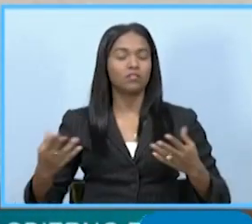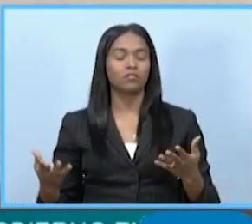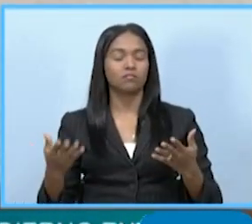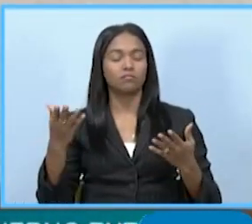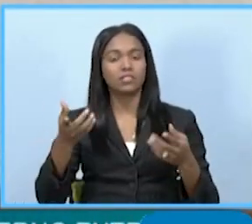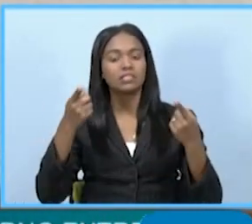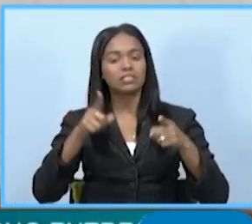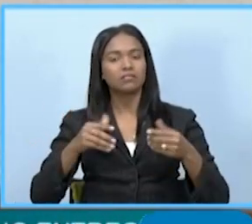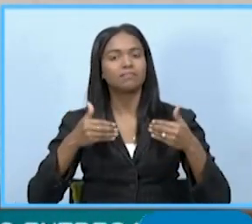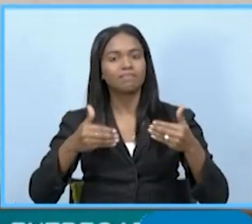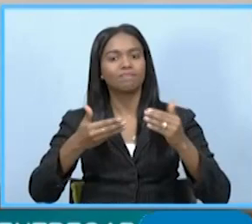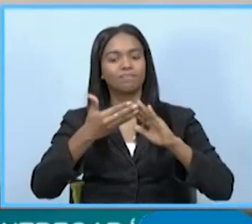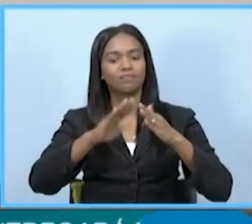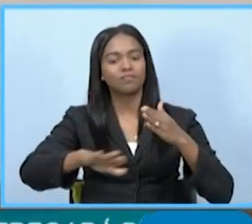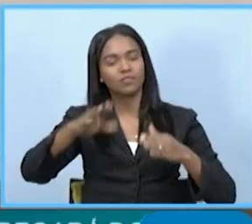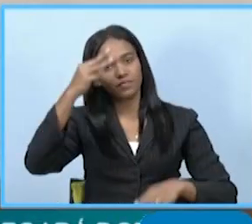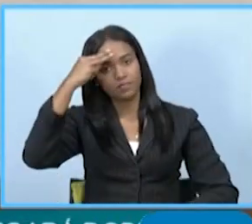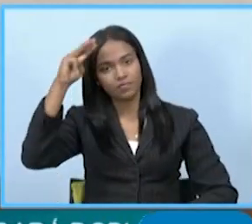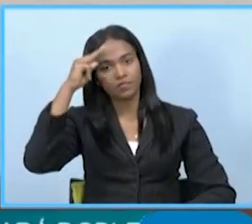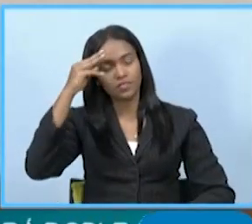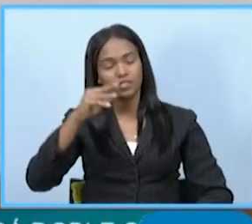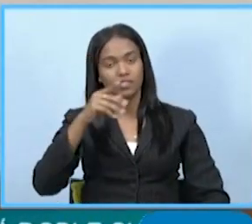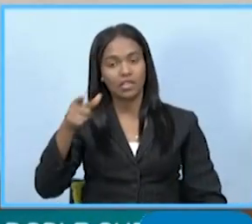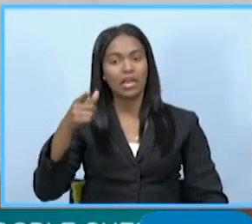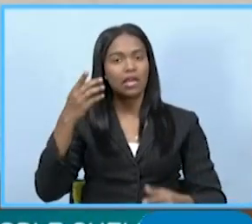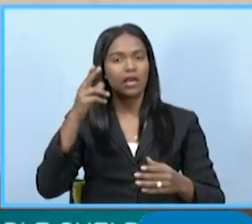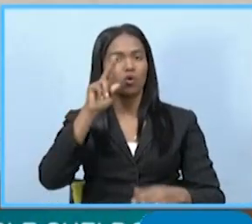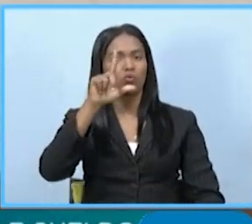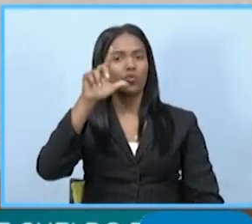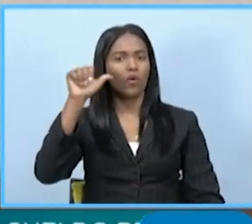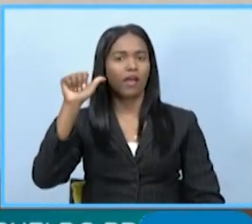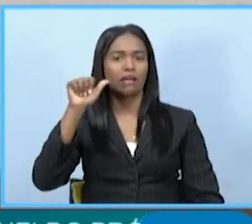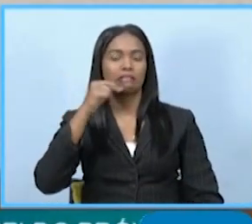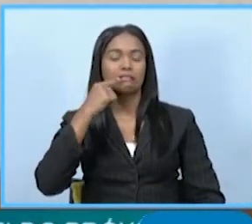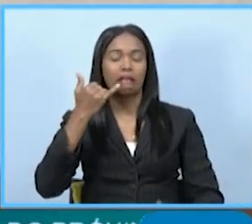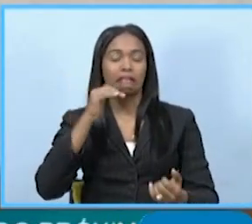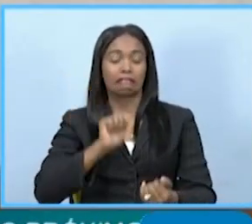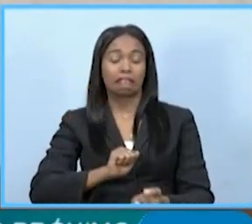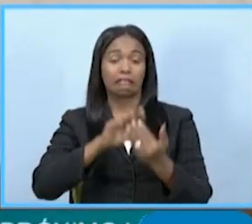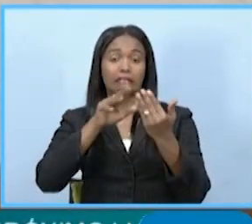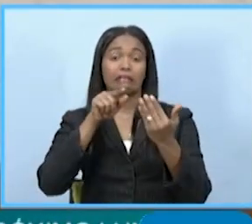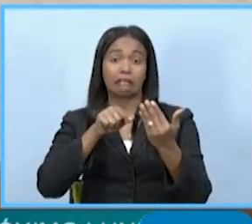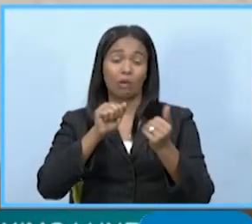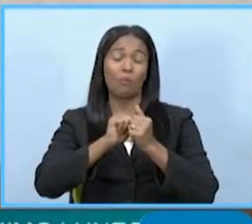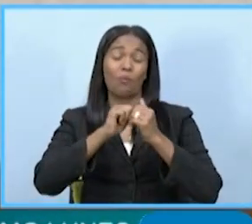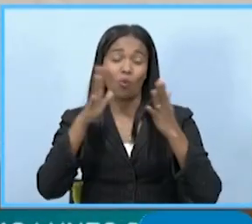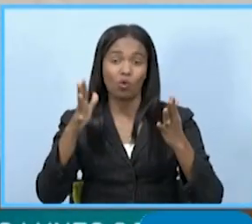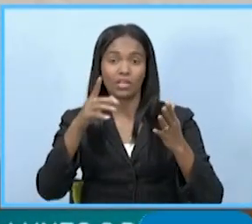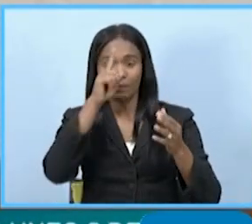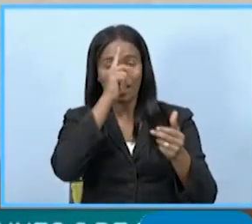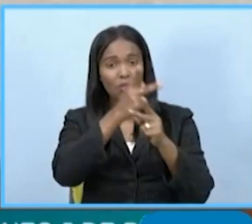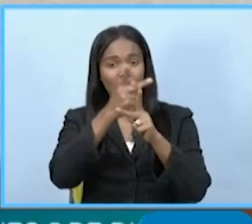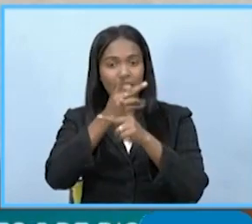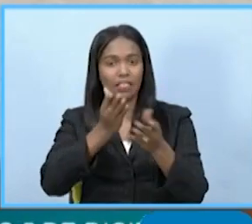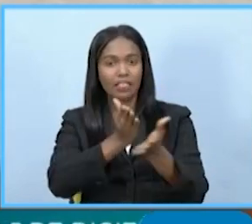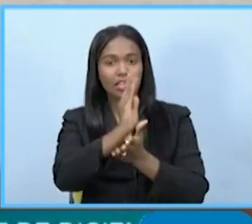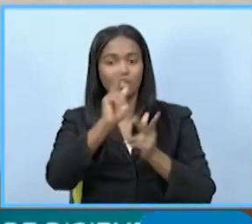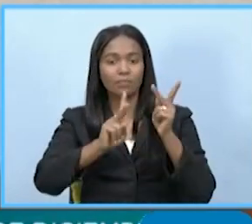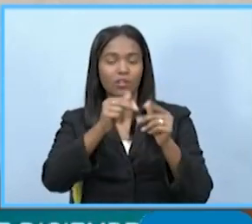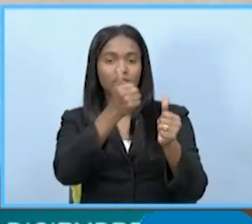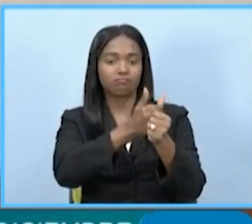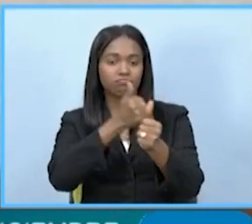se desarrolla en la Ciudad de México, Ulloa consideró como un desafío garantizar los derechos de cada ciudadano y